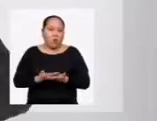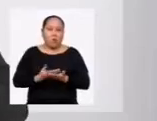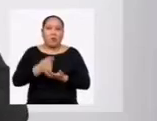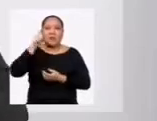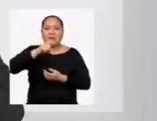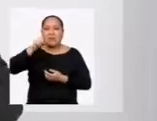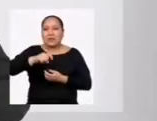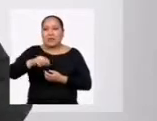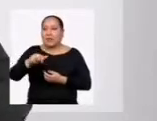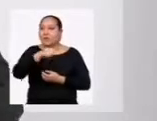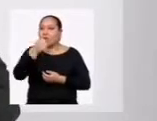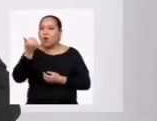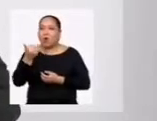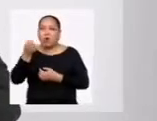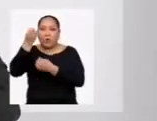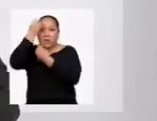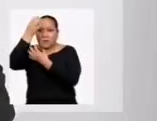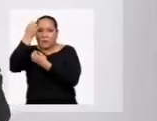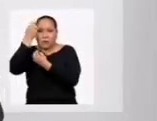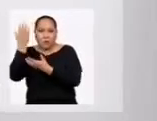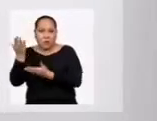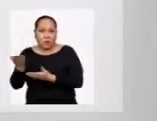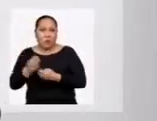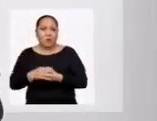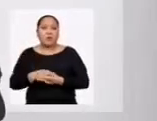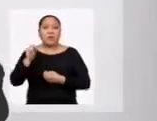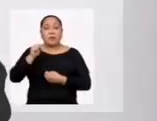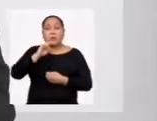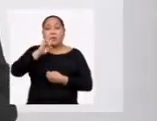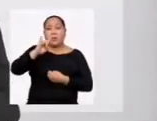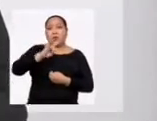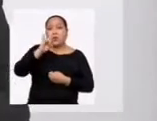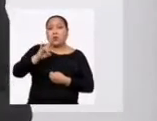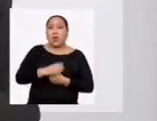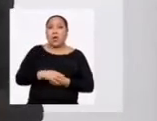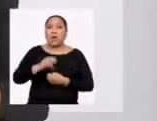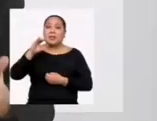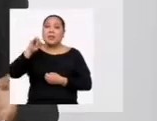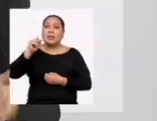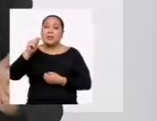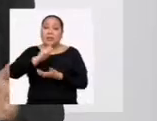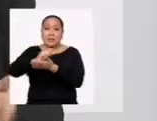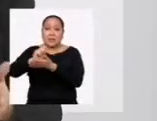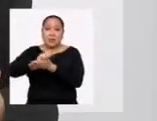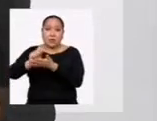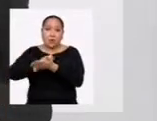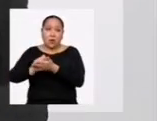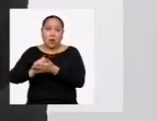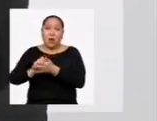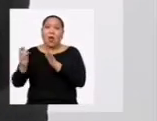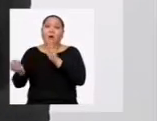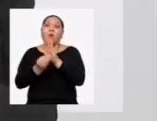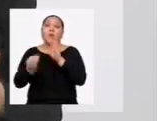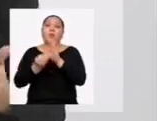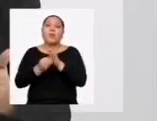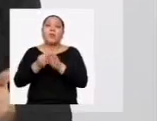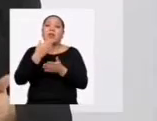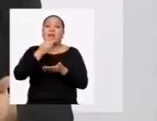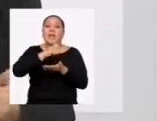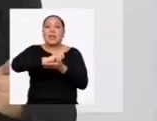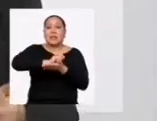recurrir a las fuentes de información. Se pueden utilizar citas textuales, siempre nombrando a su autor